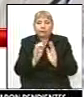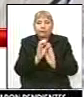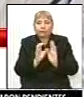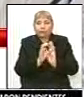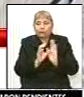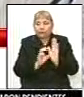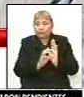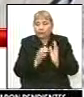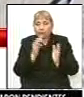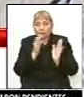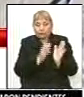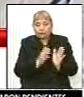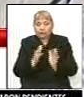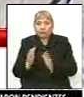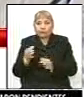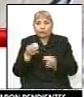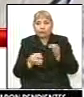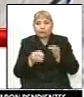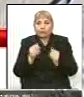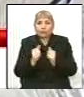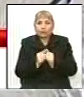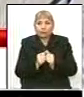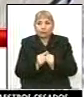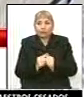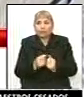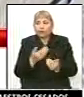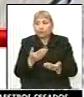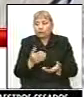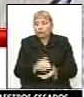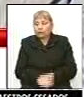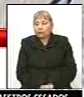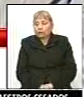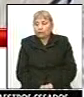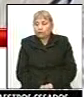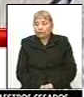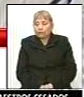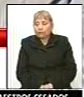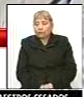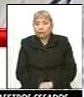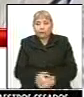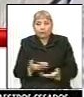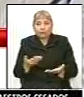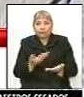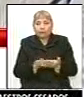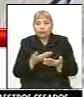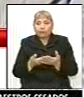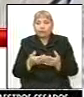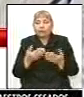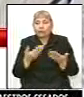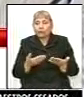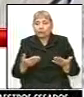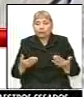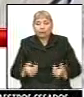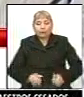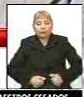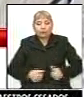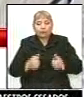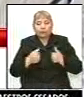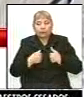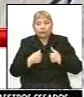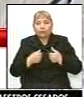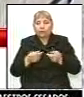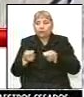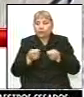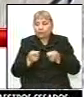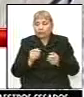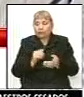constitucionales que existen en el ordenamiento jurídico peruano relativo a los derechos de los PIASIS, contribuyendo a fortalecer sus derechos a la vida, sus derechos al manejo